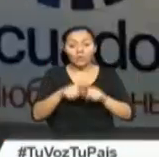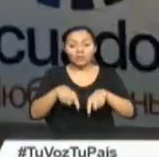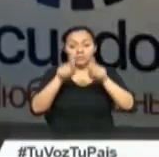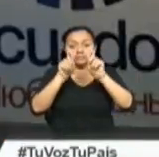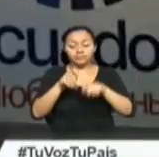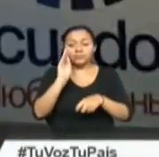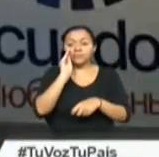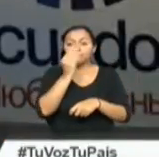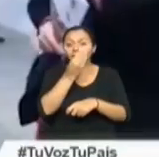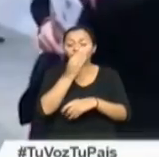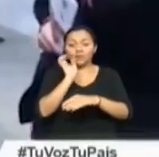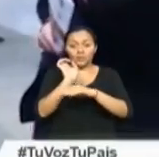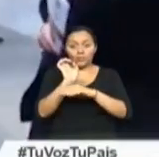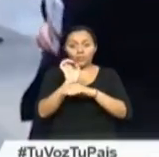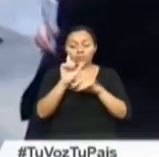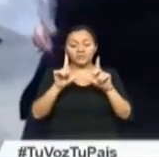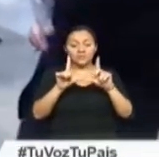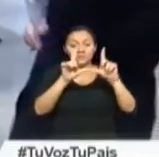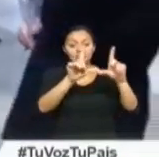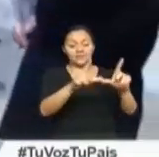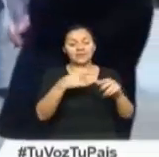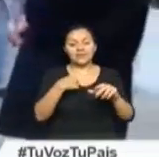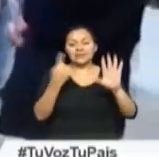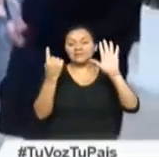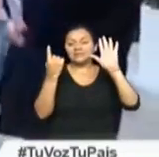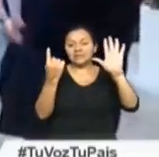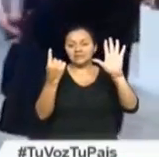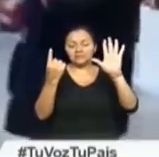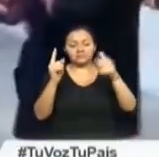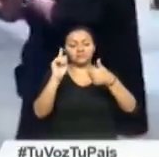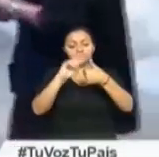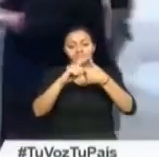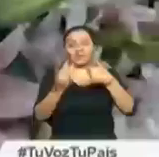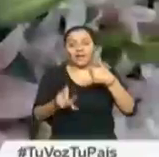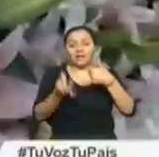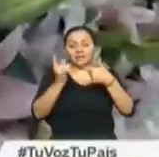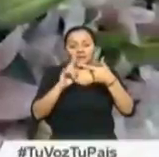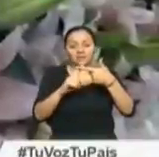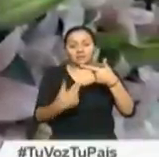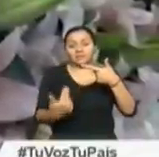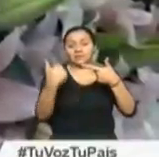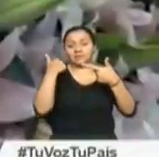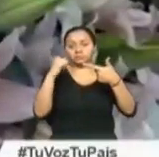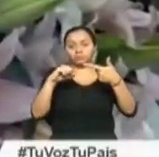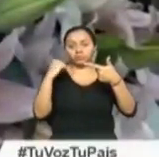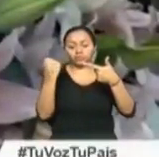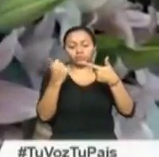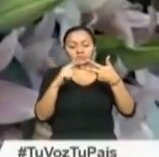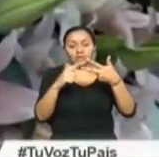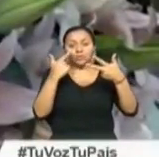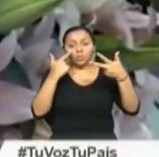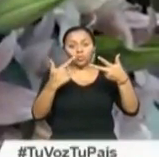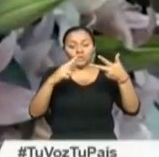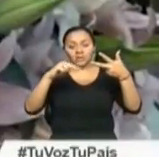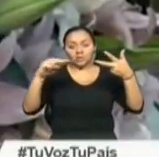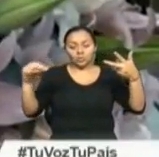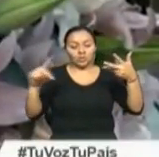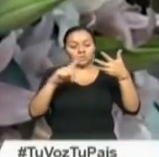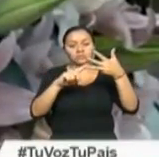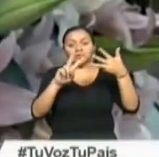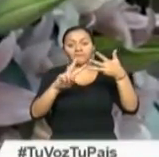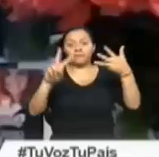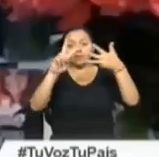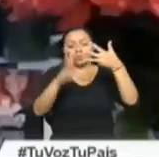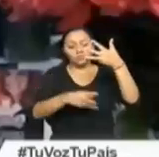Ecuador Certified se ajustará a 6 criterios que son: calidad, responsabilidad social, cuidado ambiental, valor